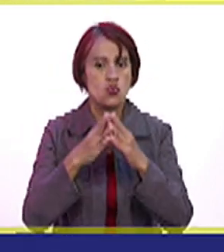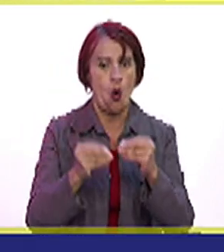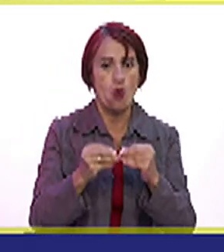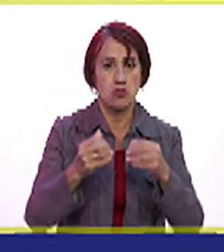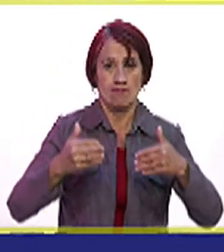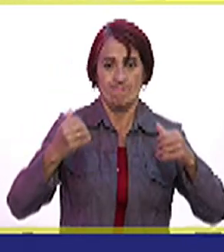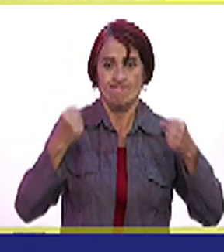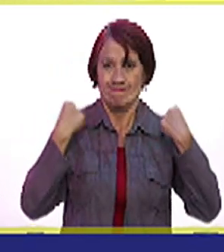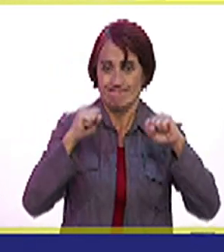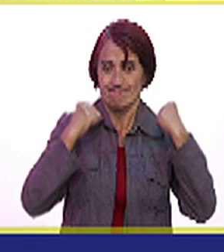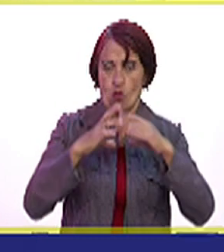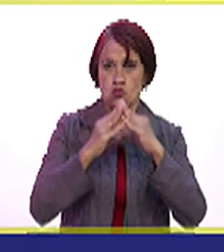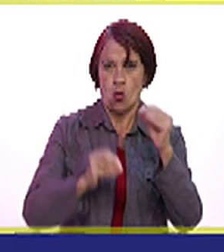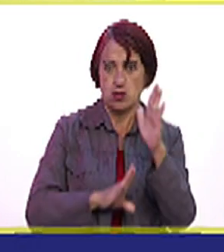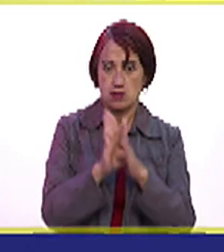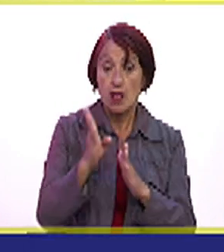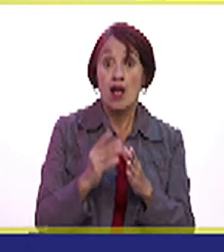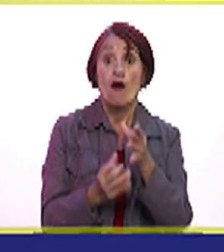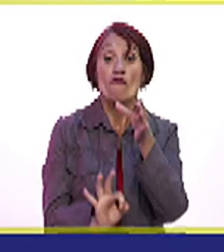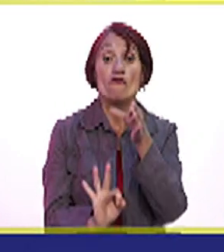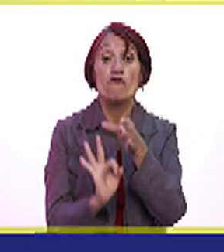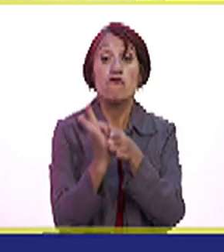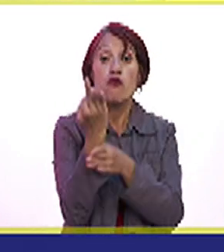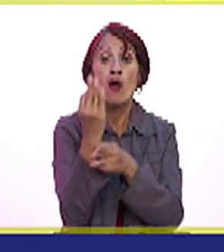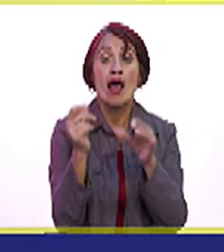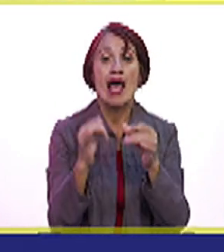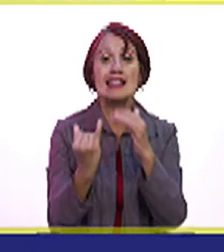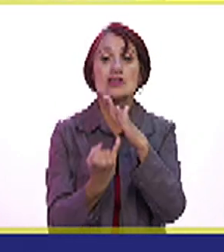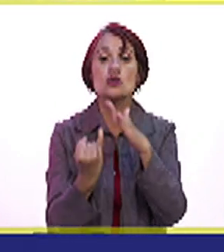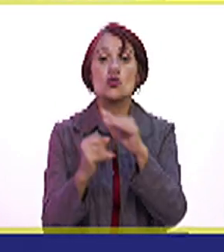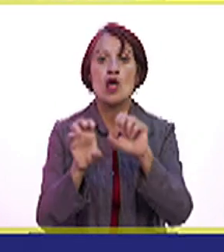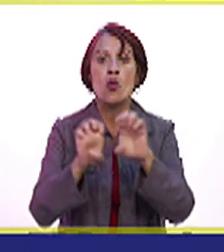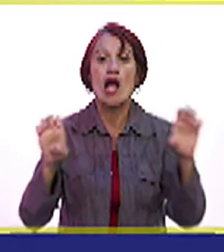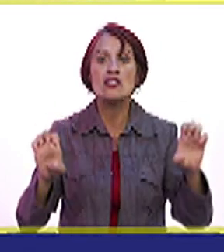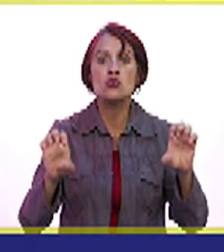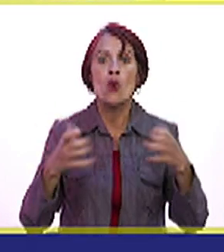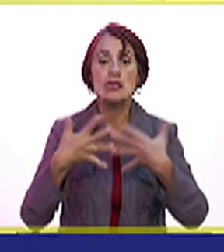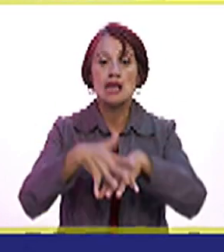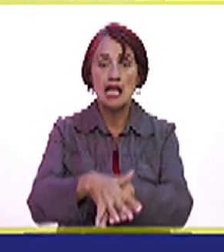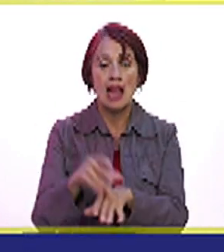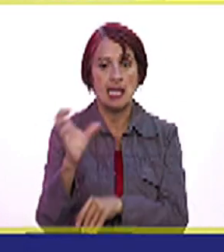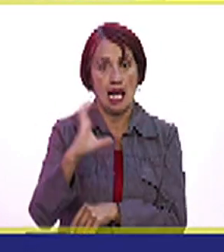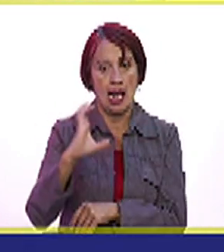su patria. Fue fundadora del Instituto de Educación Integral de Caracas.